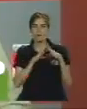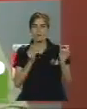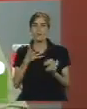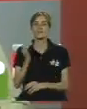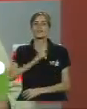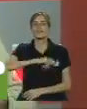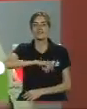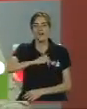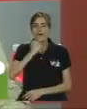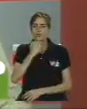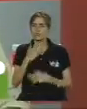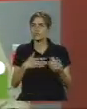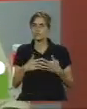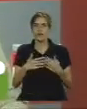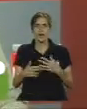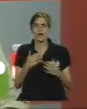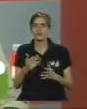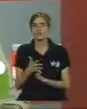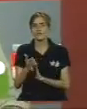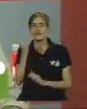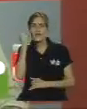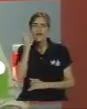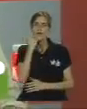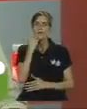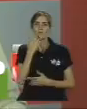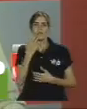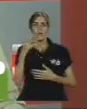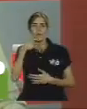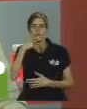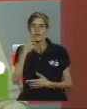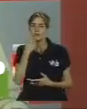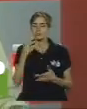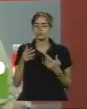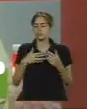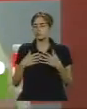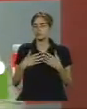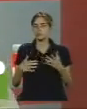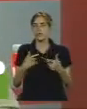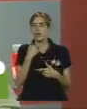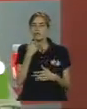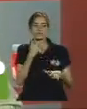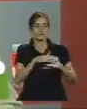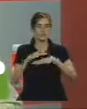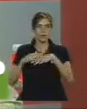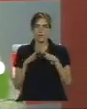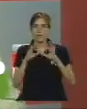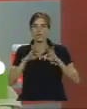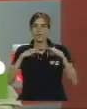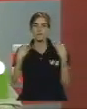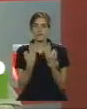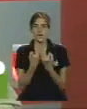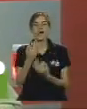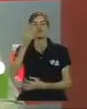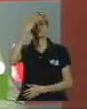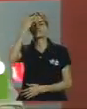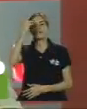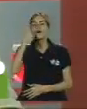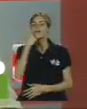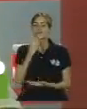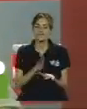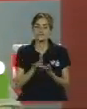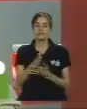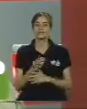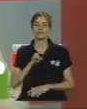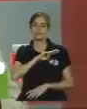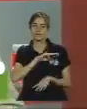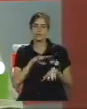tengan necesidad, independientemente de su posición o de su visión política. Pero todas las familias se están dando cuenta que a través de